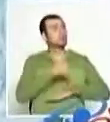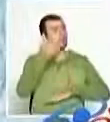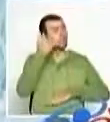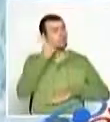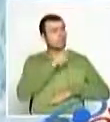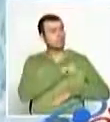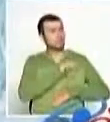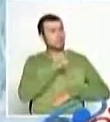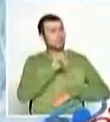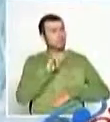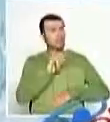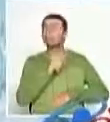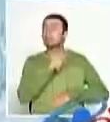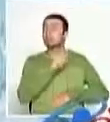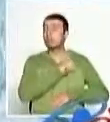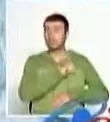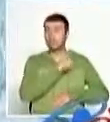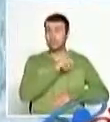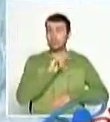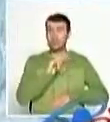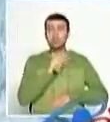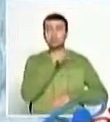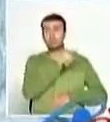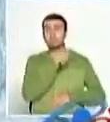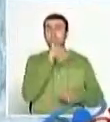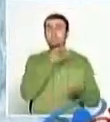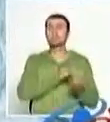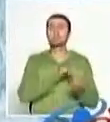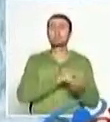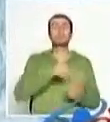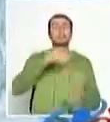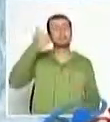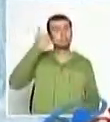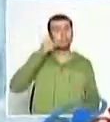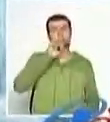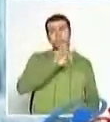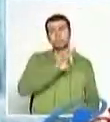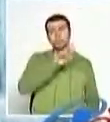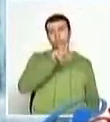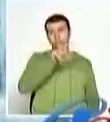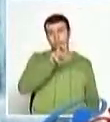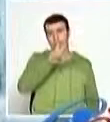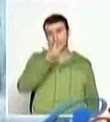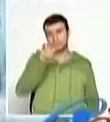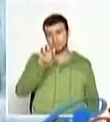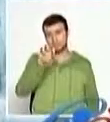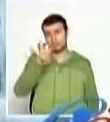El teléfono en Cali en Bioden Medicinas Integrativas es el